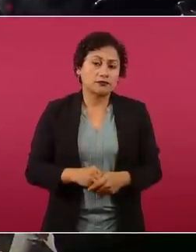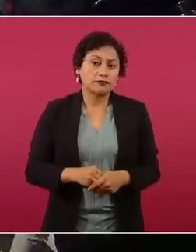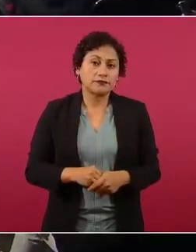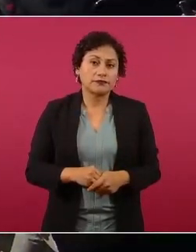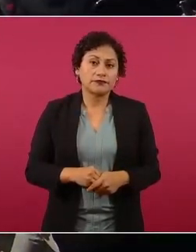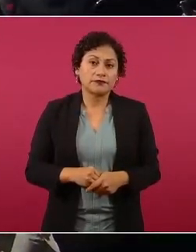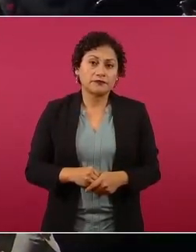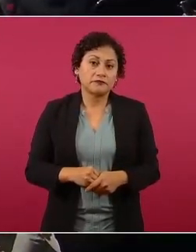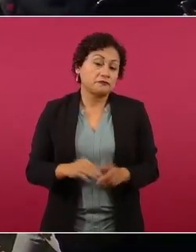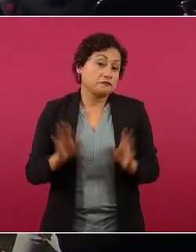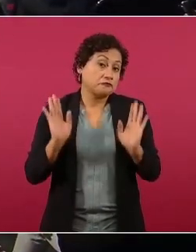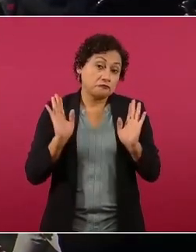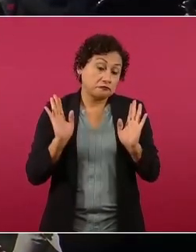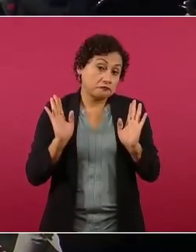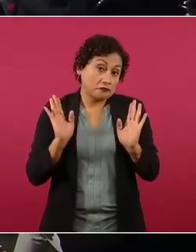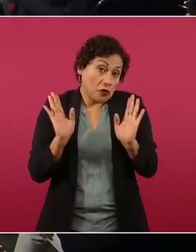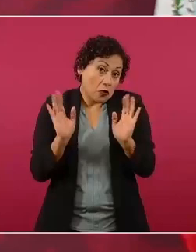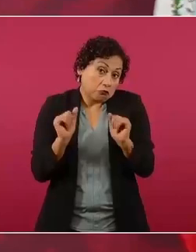ahí nos vemos.